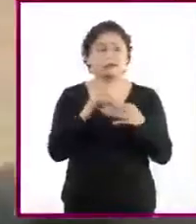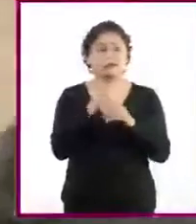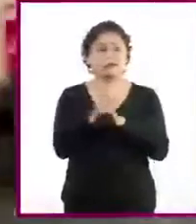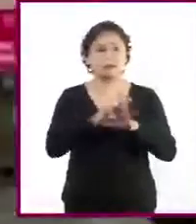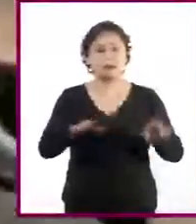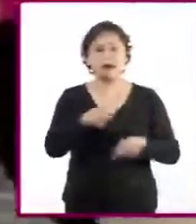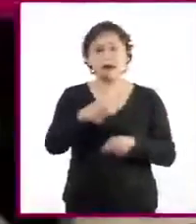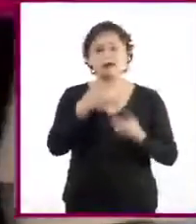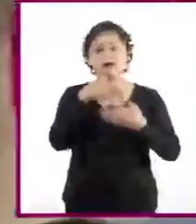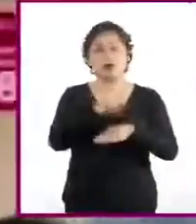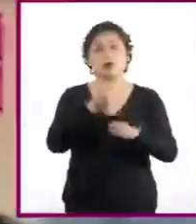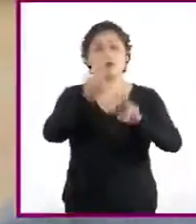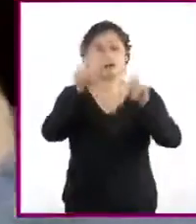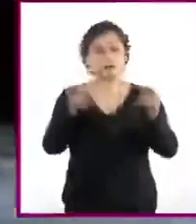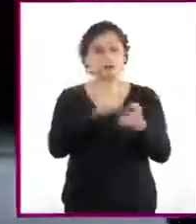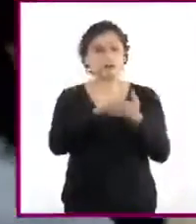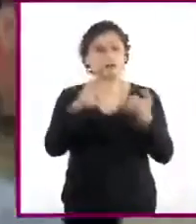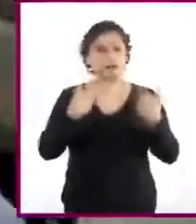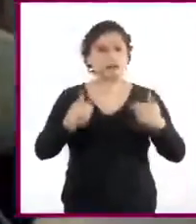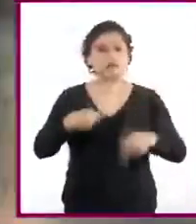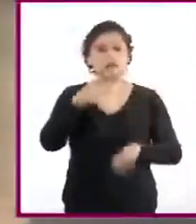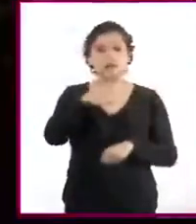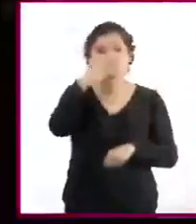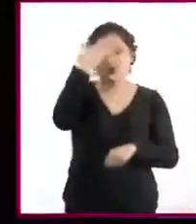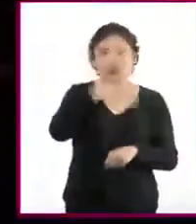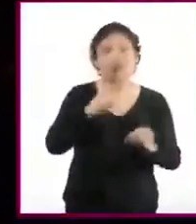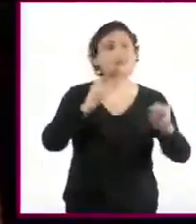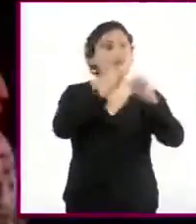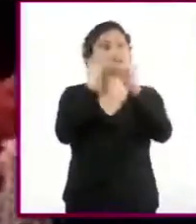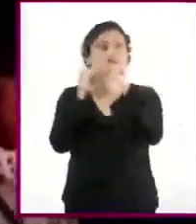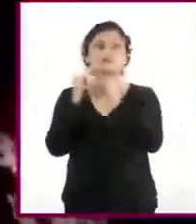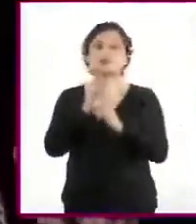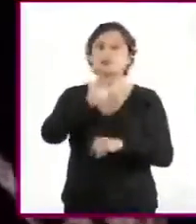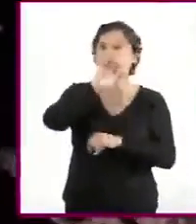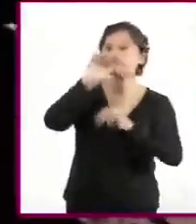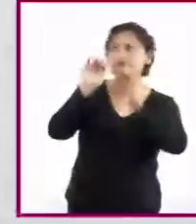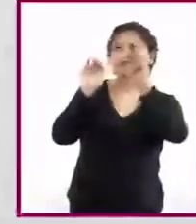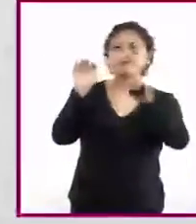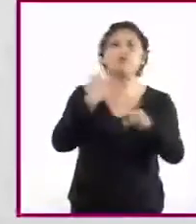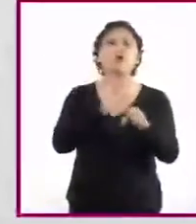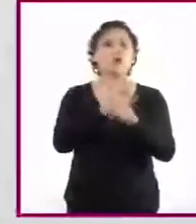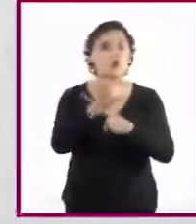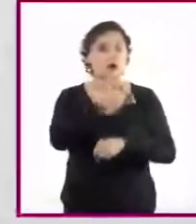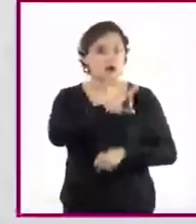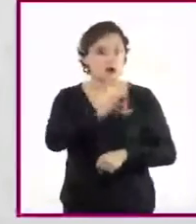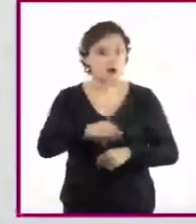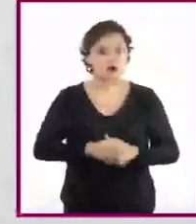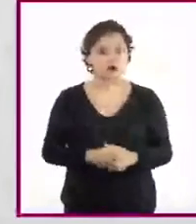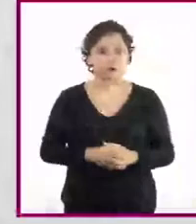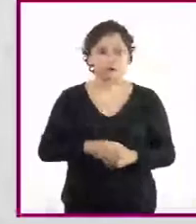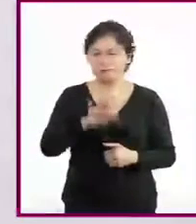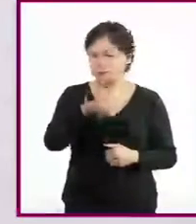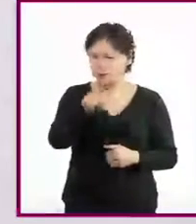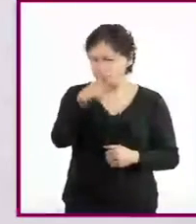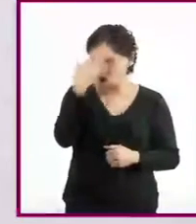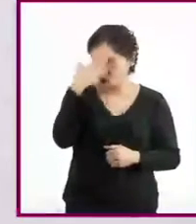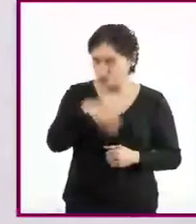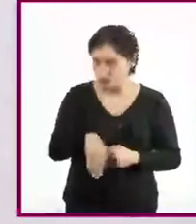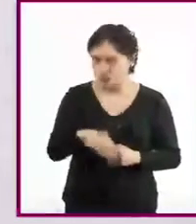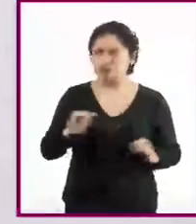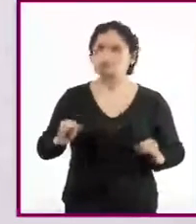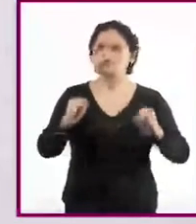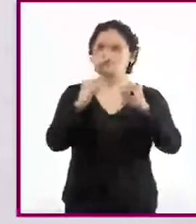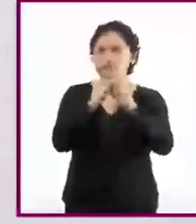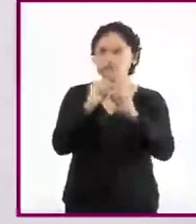a derechos humanos y saber a qué instituciones podemos acudir en caso necesario. ¿Y tú? ¿A qué instituciones acudirías